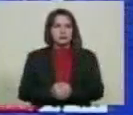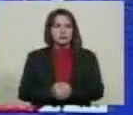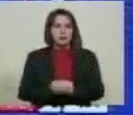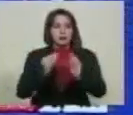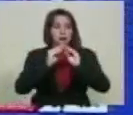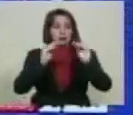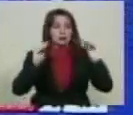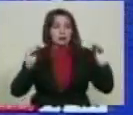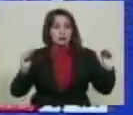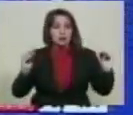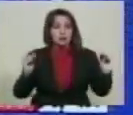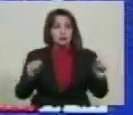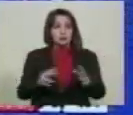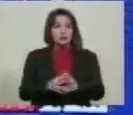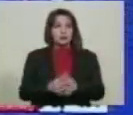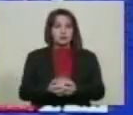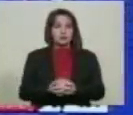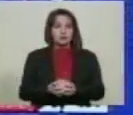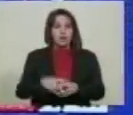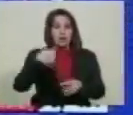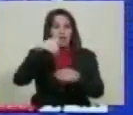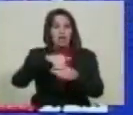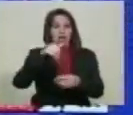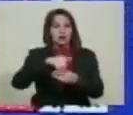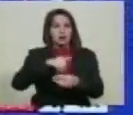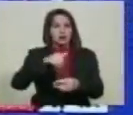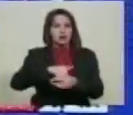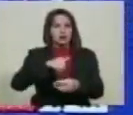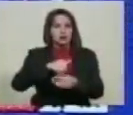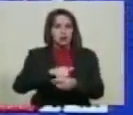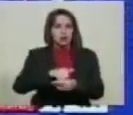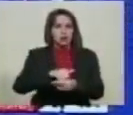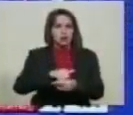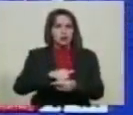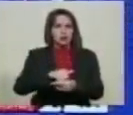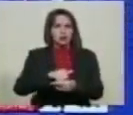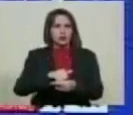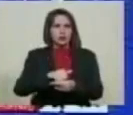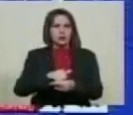convocatoria a las elecciones